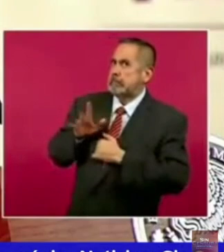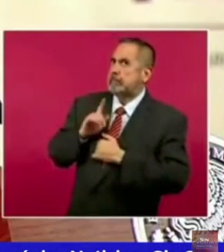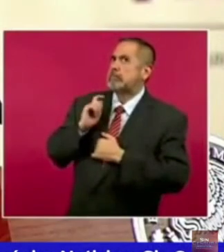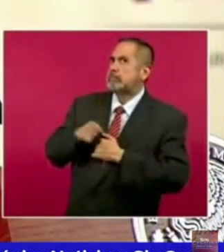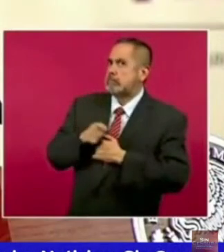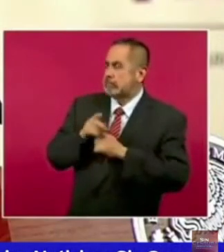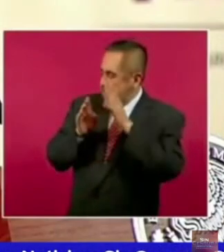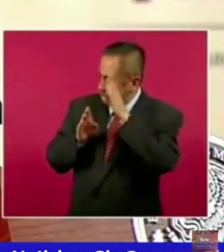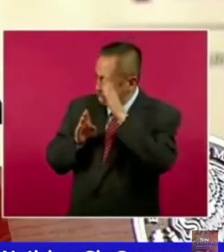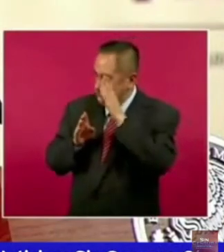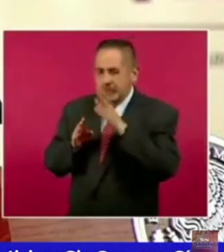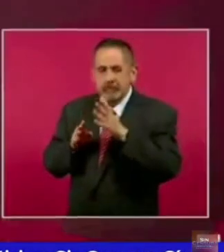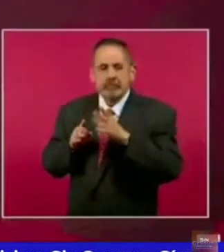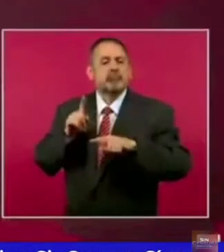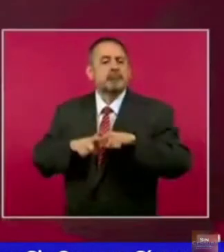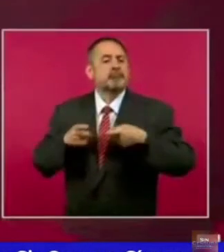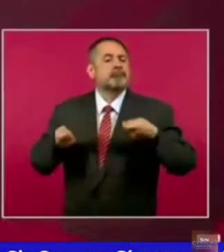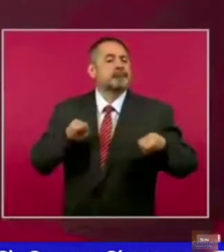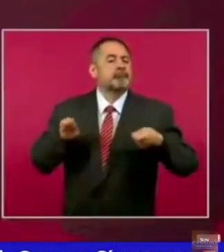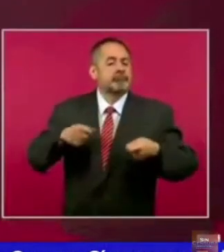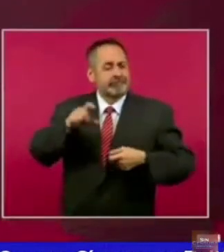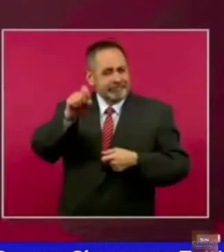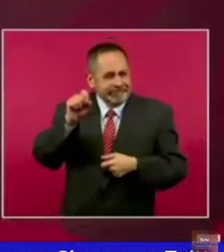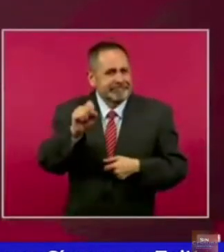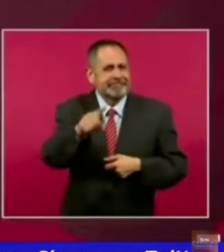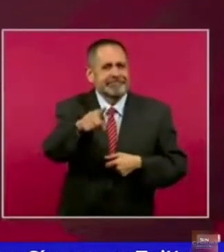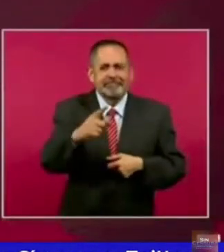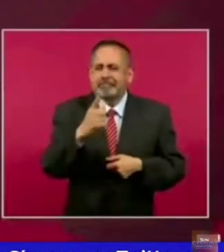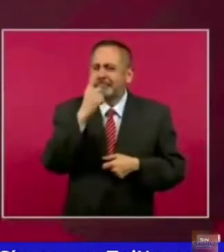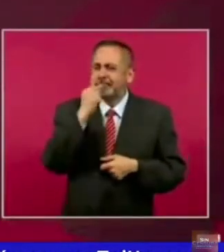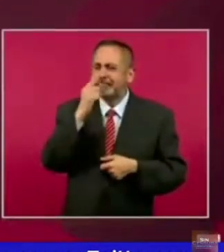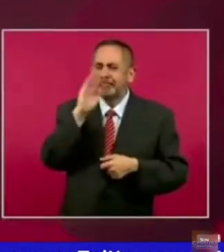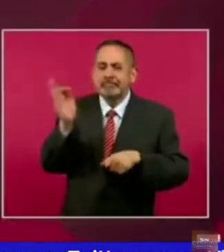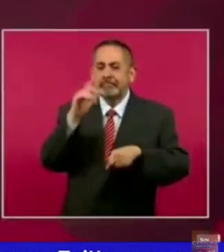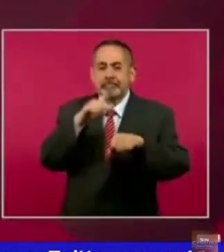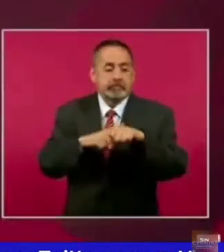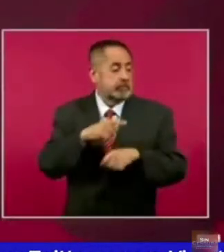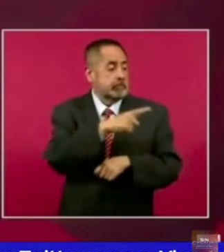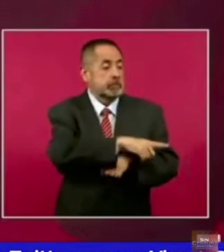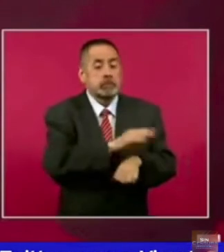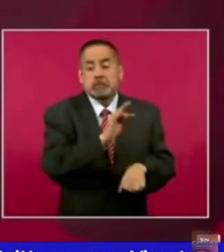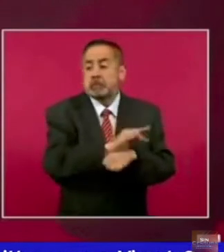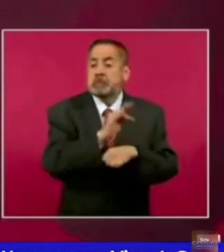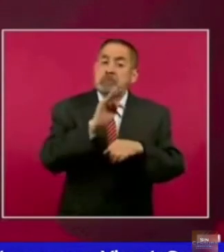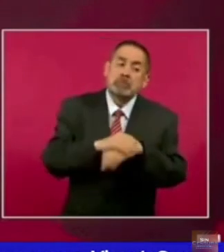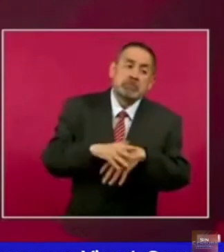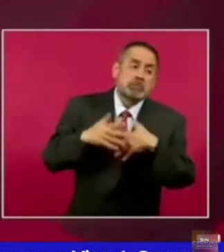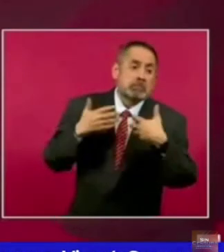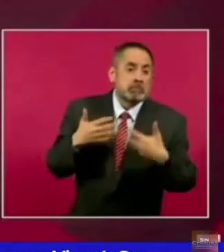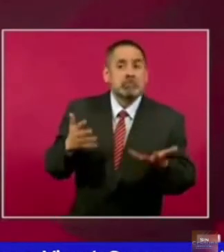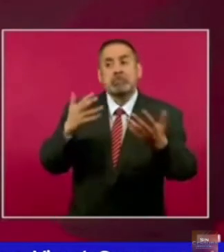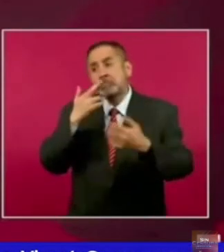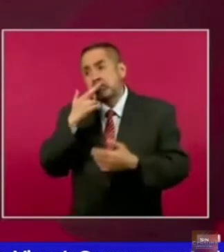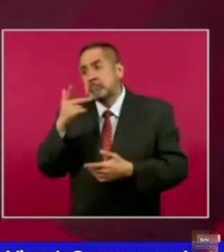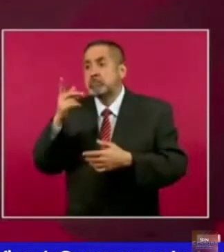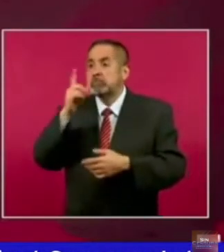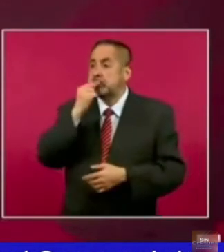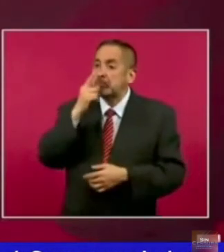manejado por la Policía Federal que tanto defienden los conservadores.